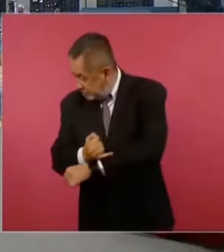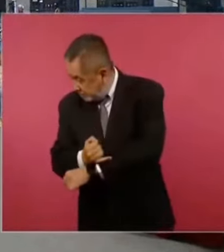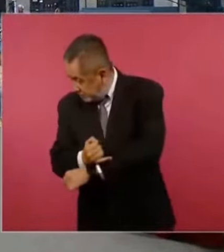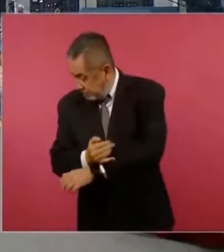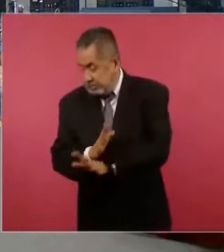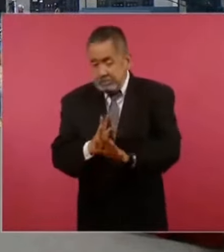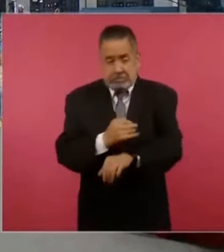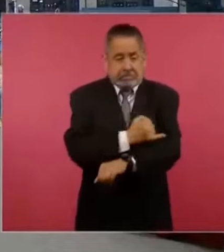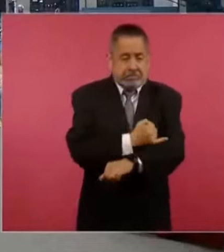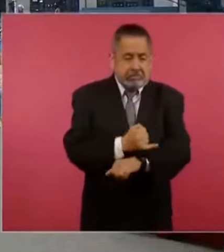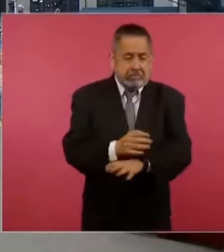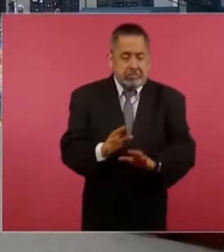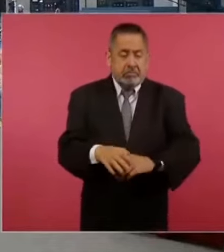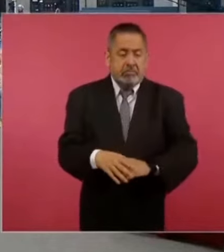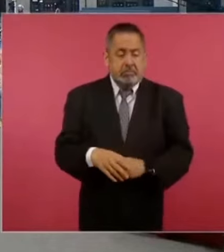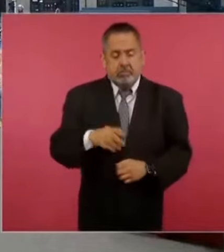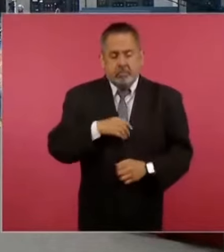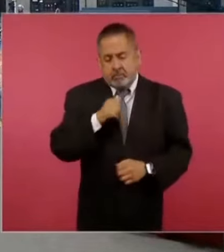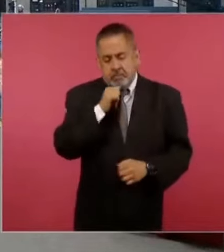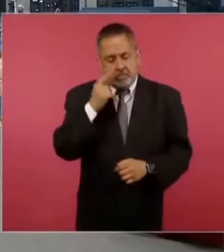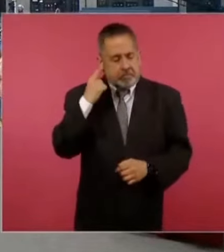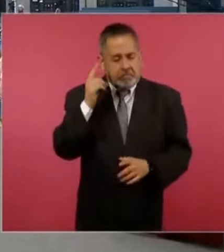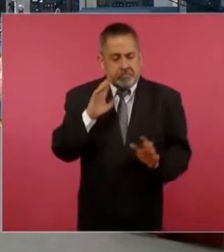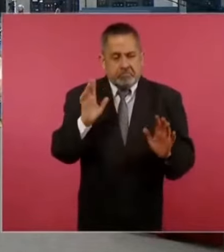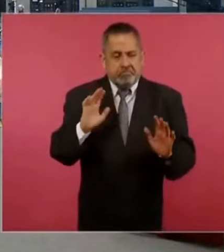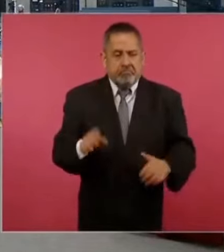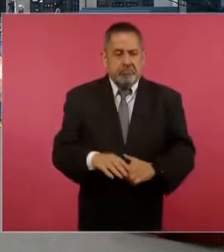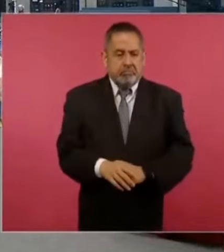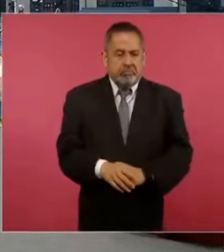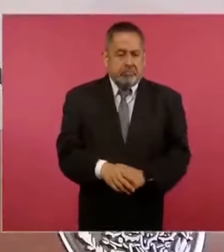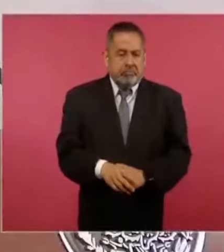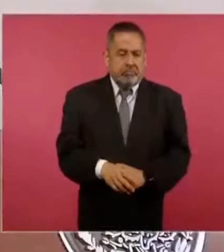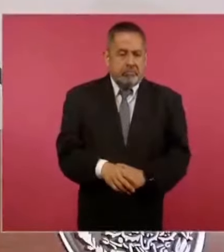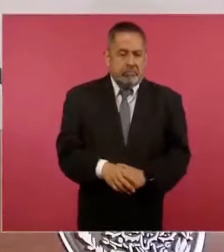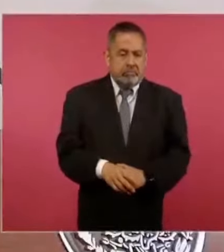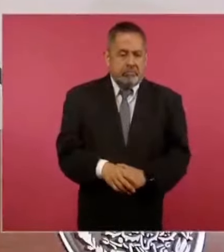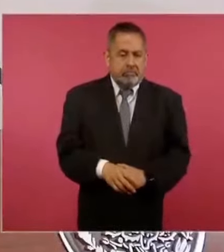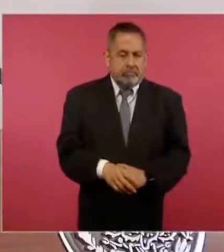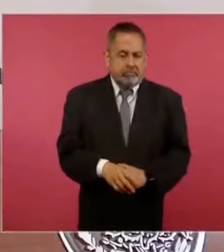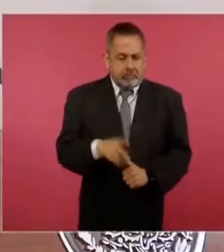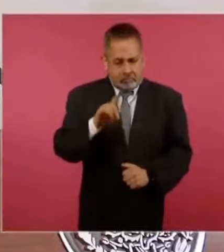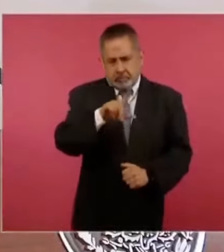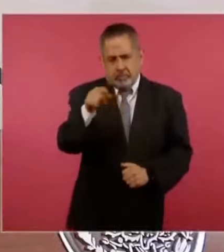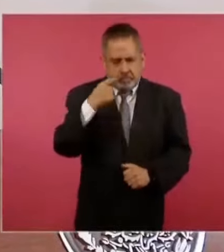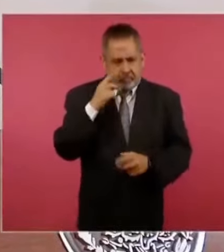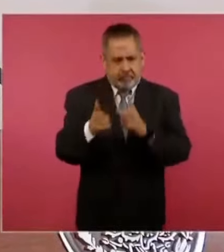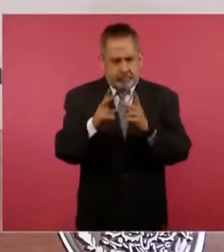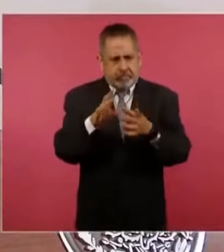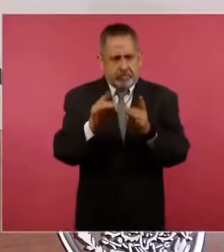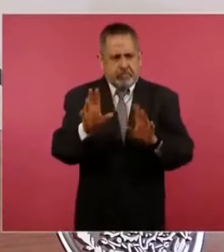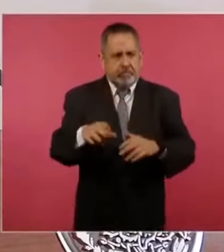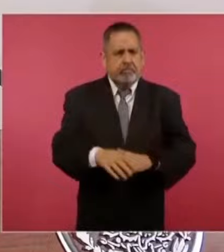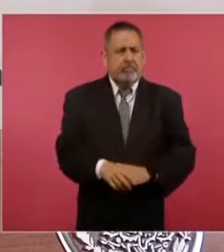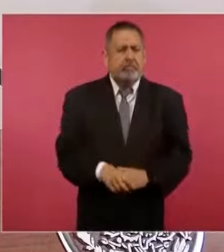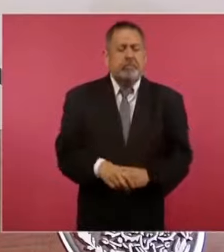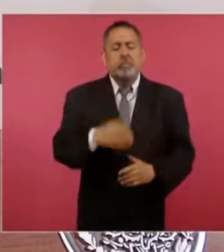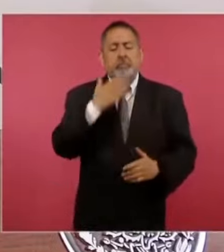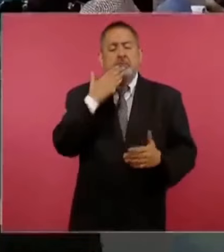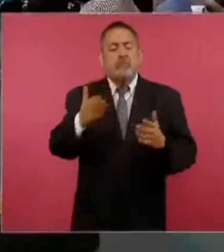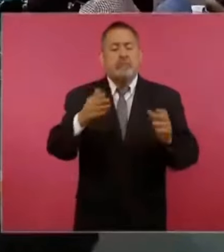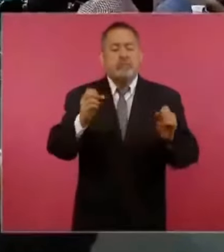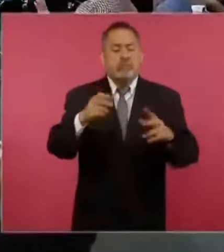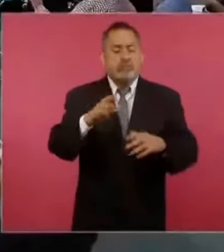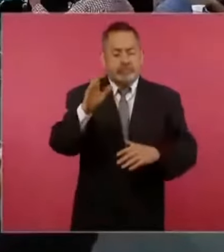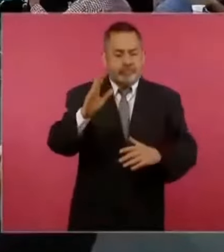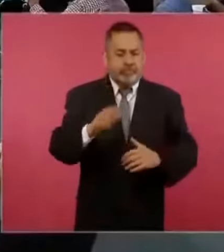ahap Ah no no tenemos no no pero ya vamos a tenerle Muy bien